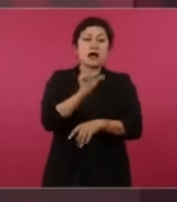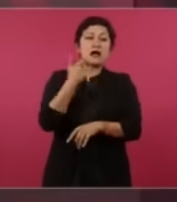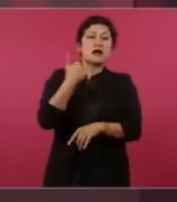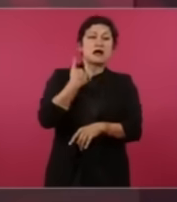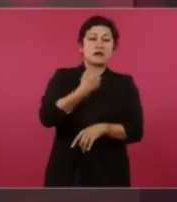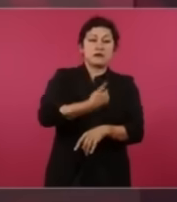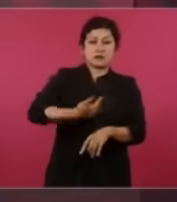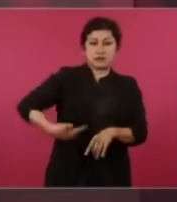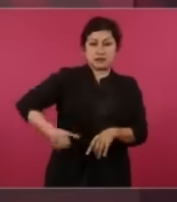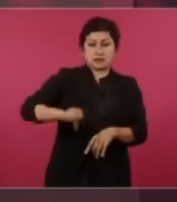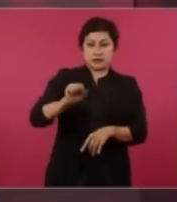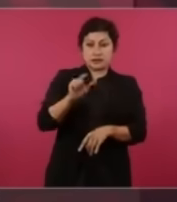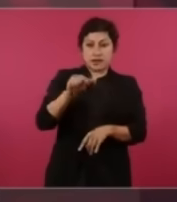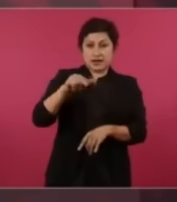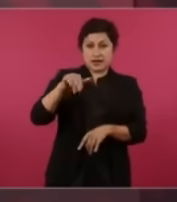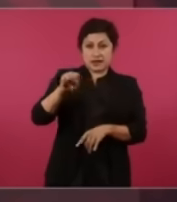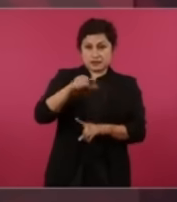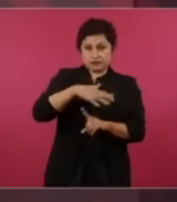porque